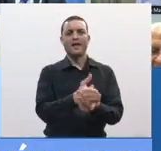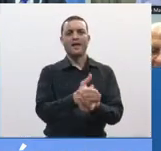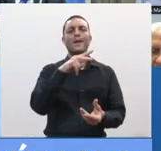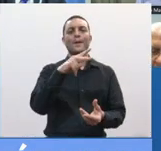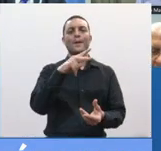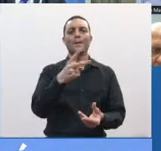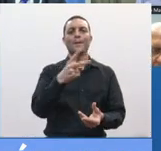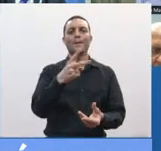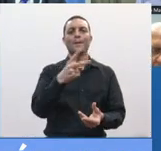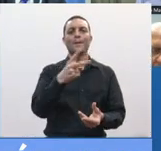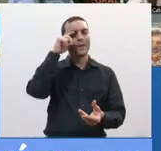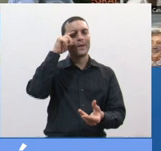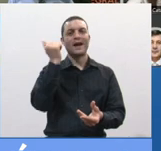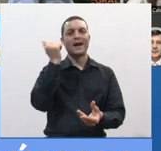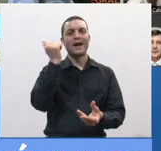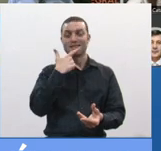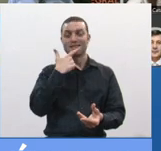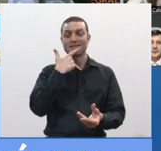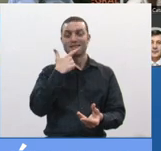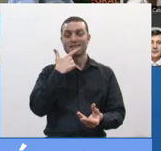estuvo obviamente también en la audiencia pública.